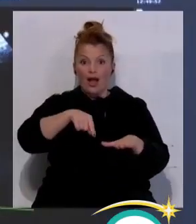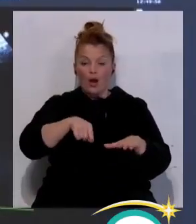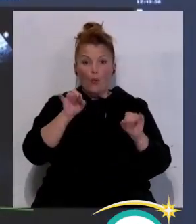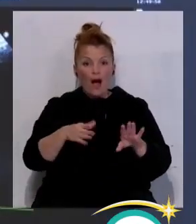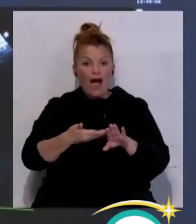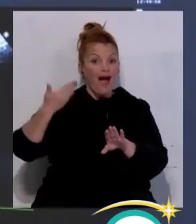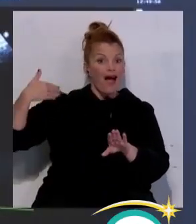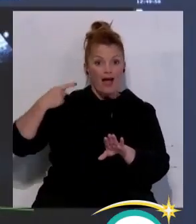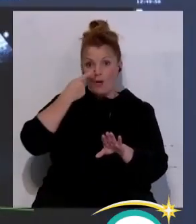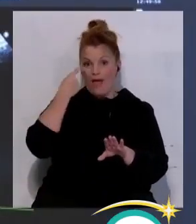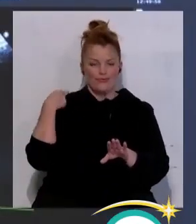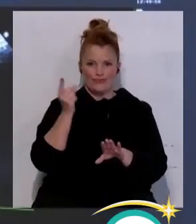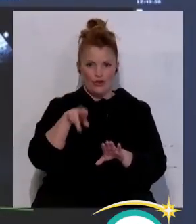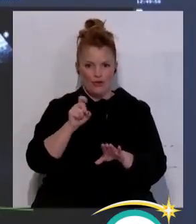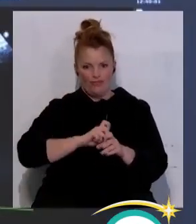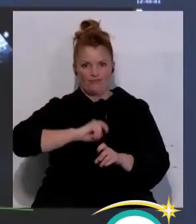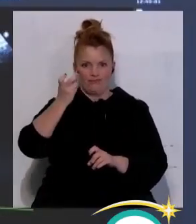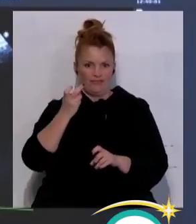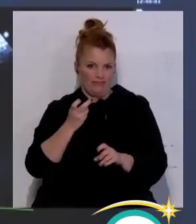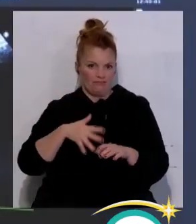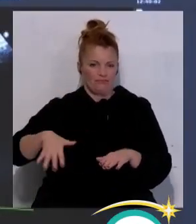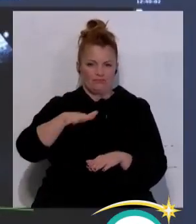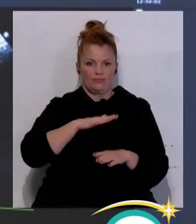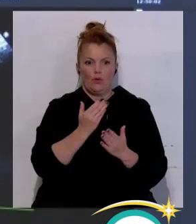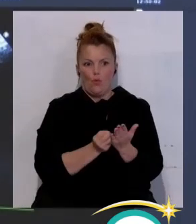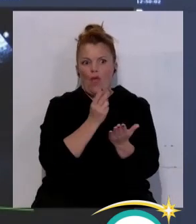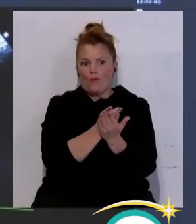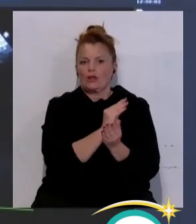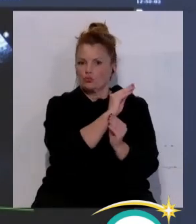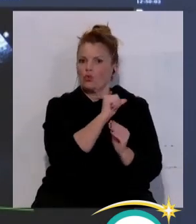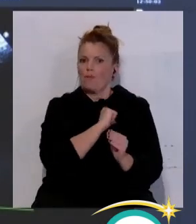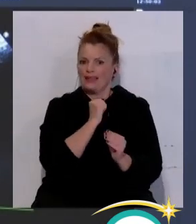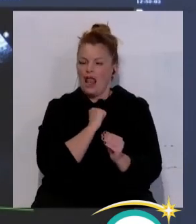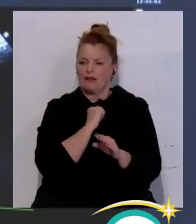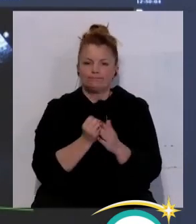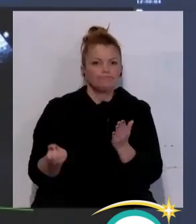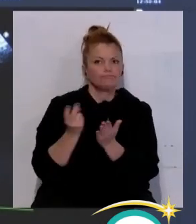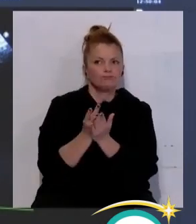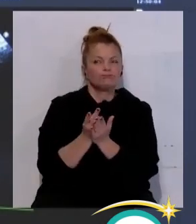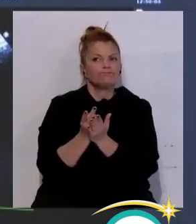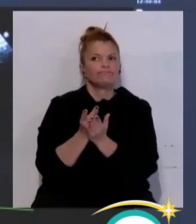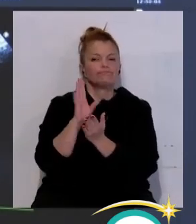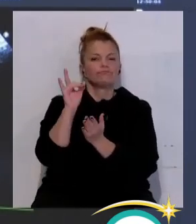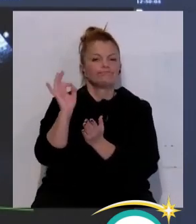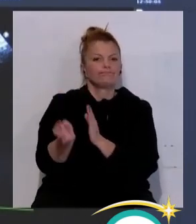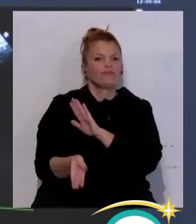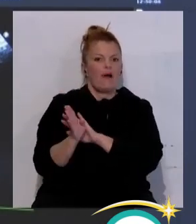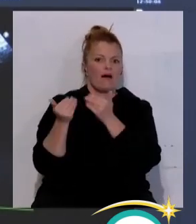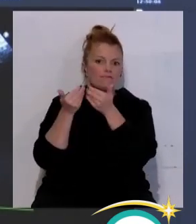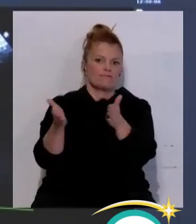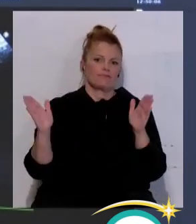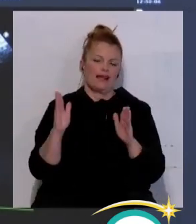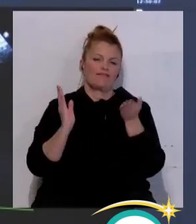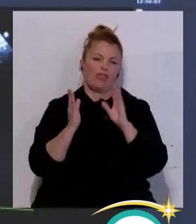Y bueno, pues aquí había una apuesta, pues hay que decirlo, ¿no?, por la dirección de este hospital en reabrir la unidad de rehabilitación